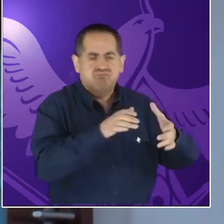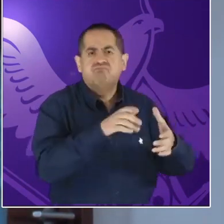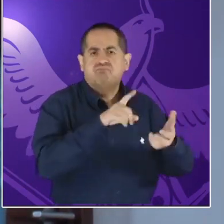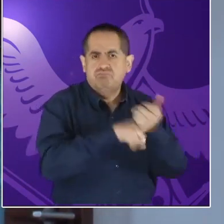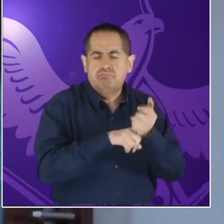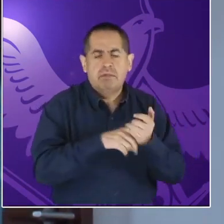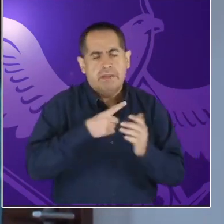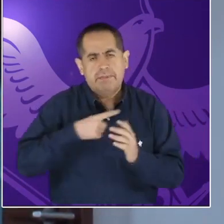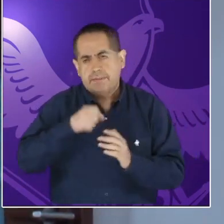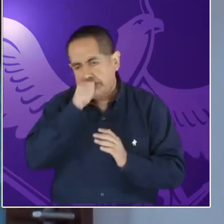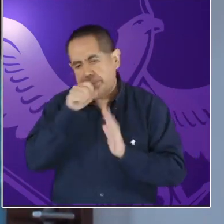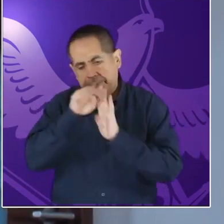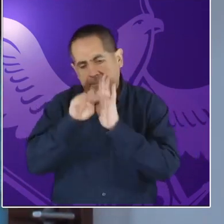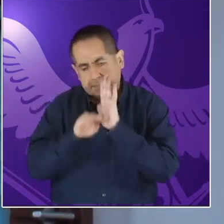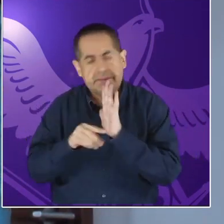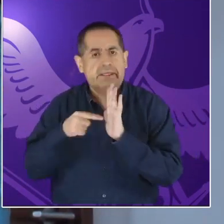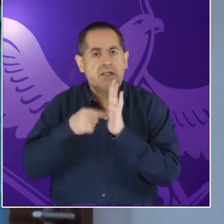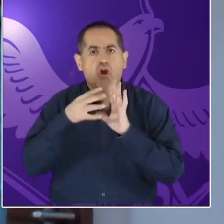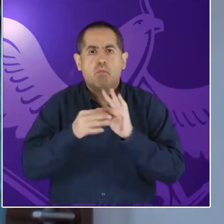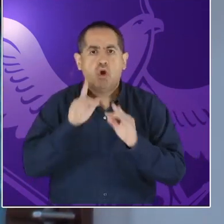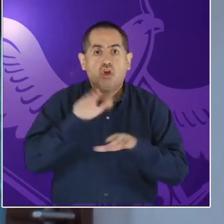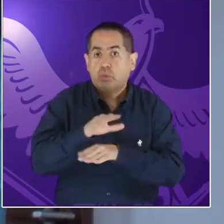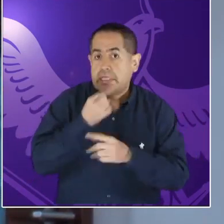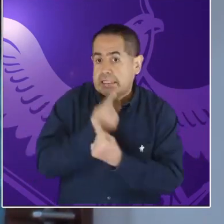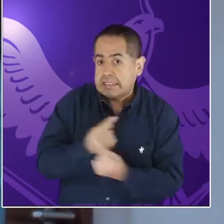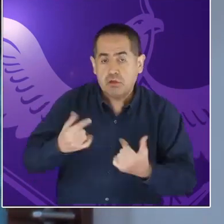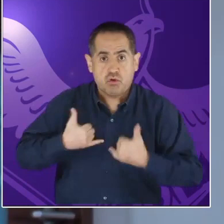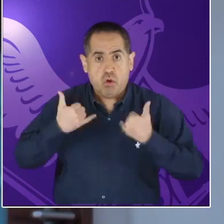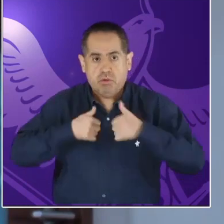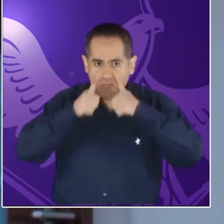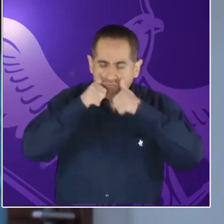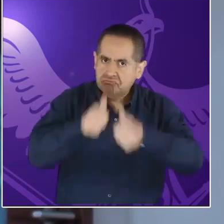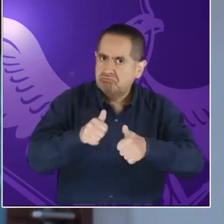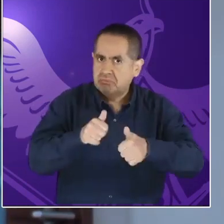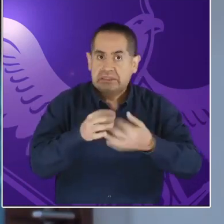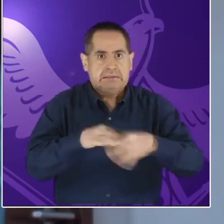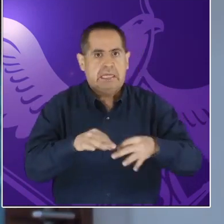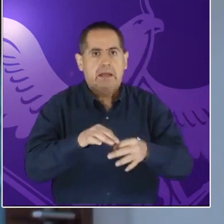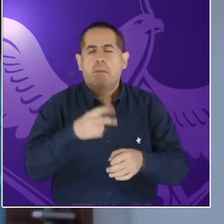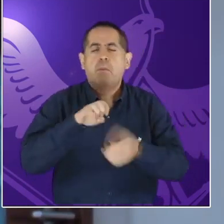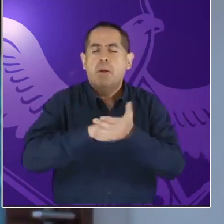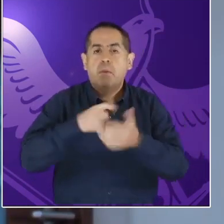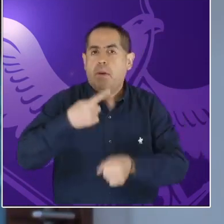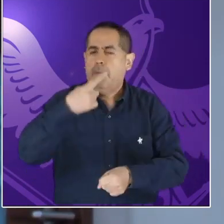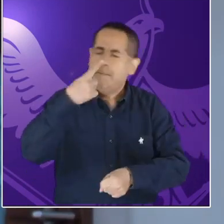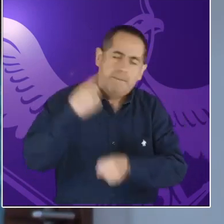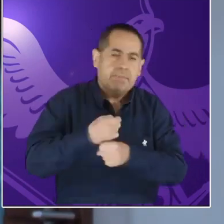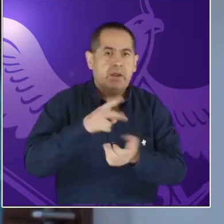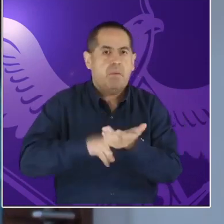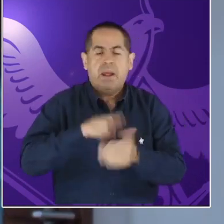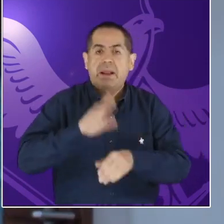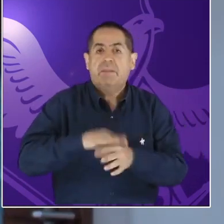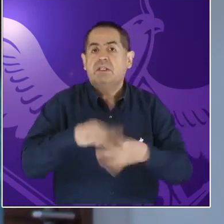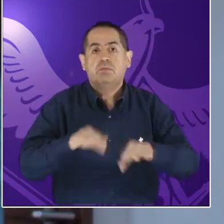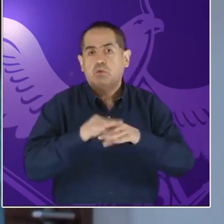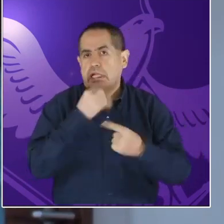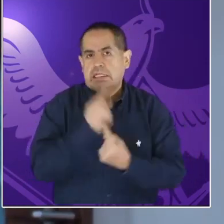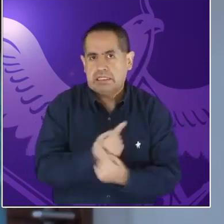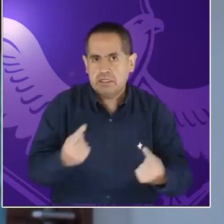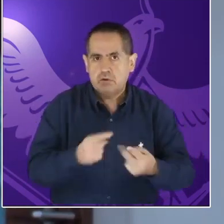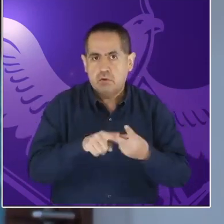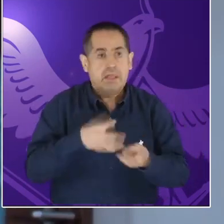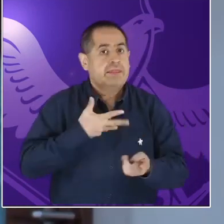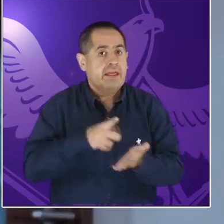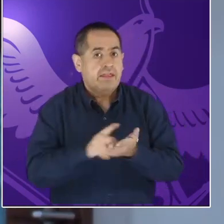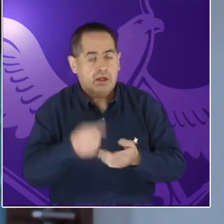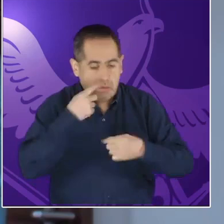otros principios rectores, ¿no?, que deben abordarse en asuntos de infancia y adolescencia, como son el interés superior del niño,